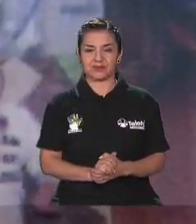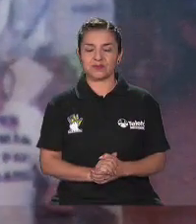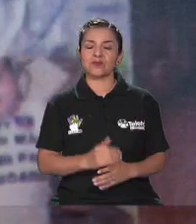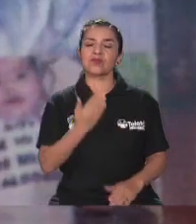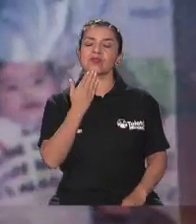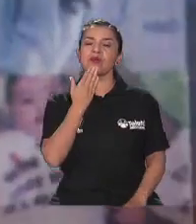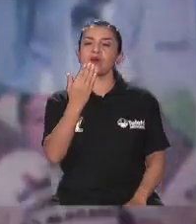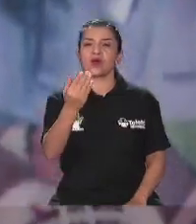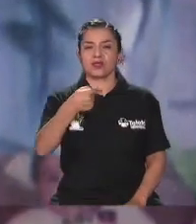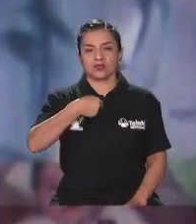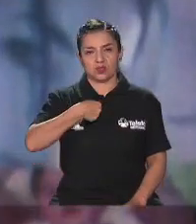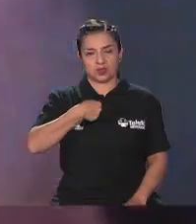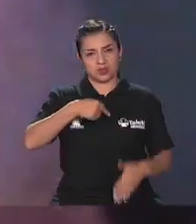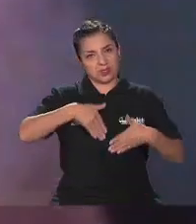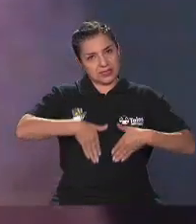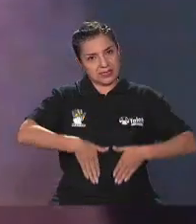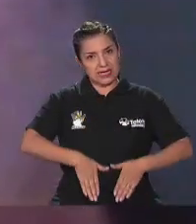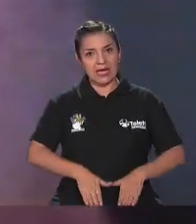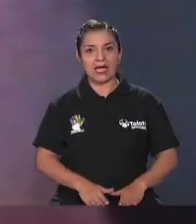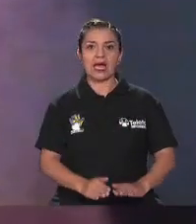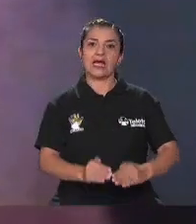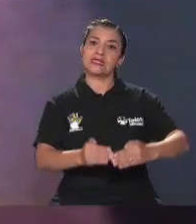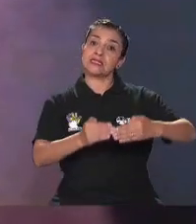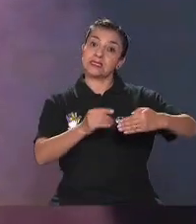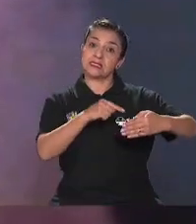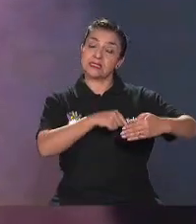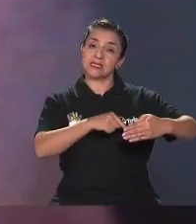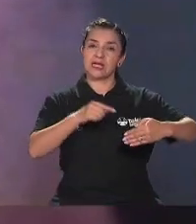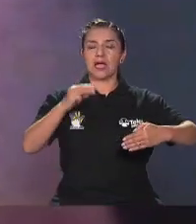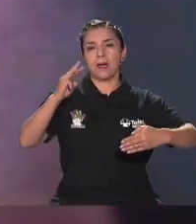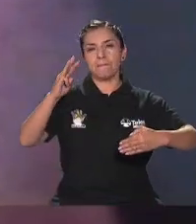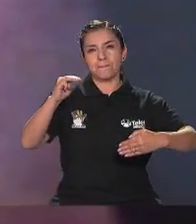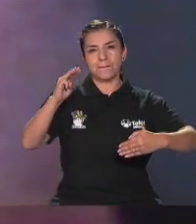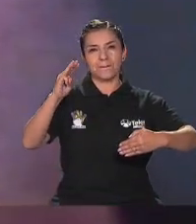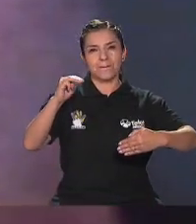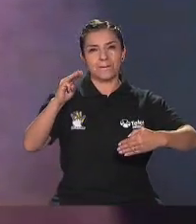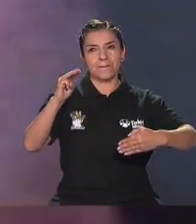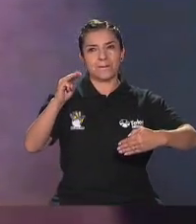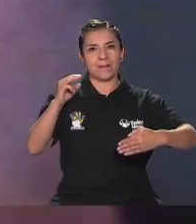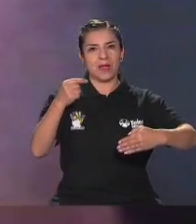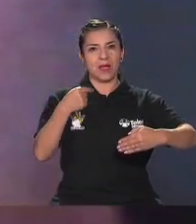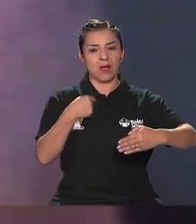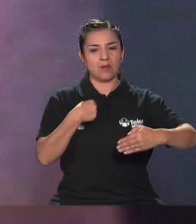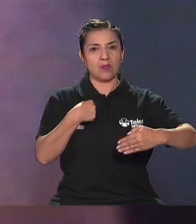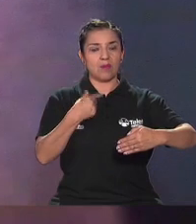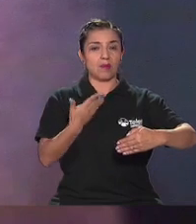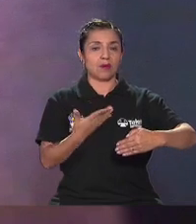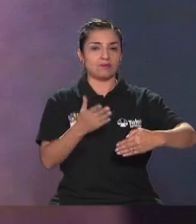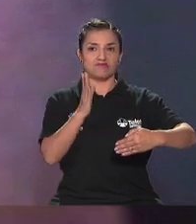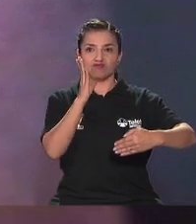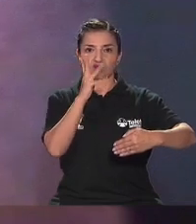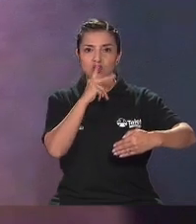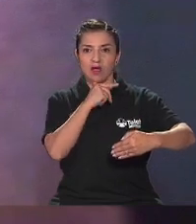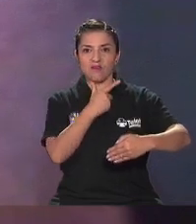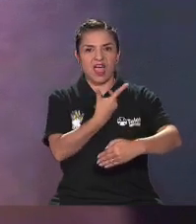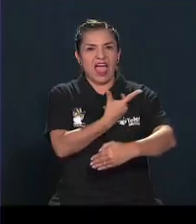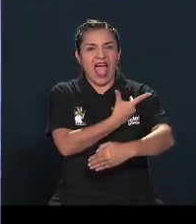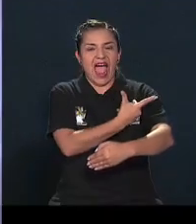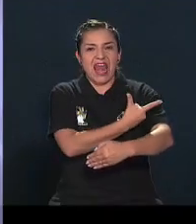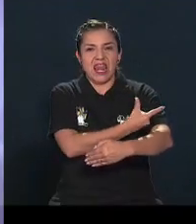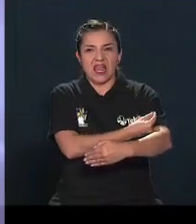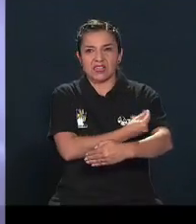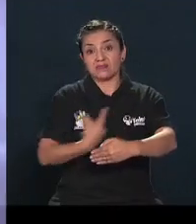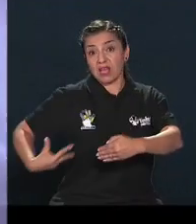Cuando yo nací, a mi mamá lo pusiera chica anestesia, que no